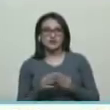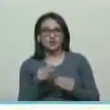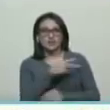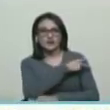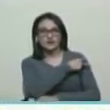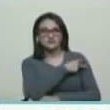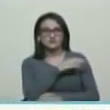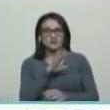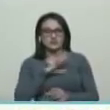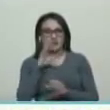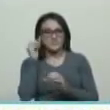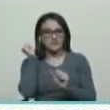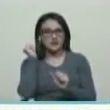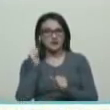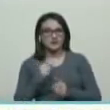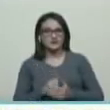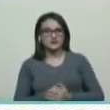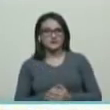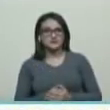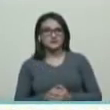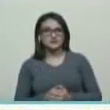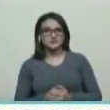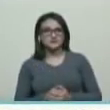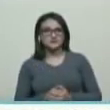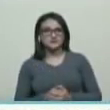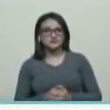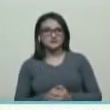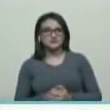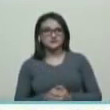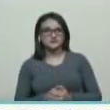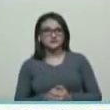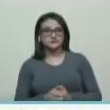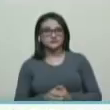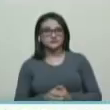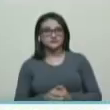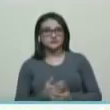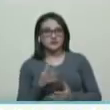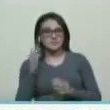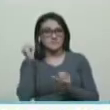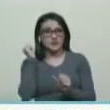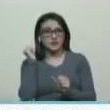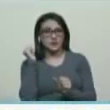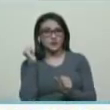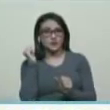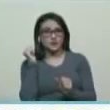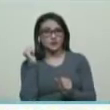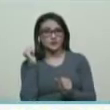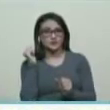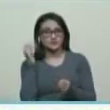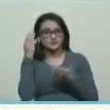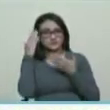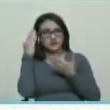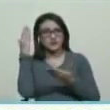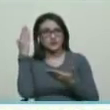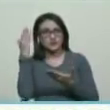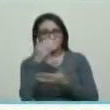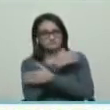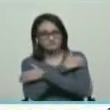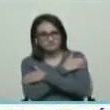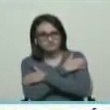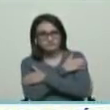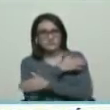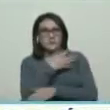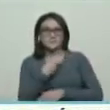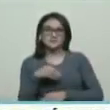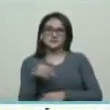delegación de la embajada. Queremos hacerles llegar a usted, embajador, especialmente un saludo caluroso del presidente